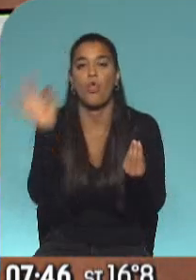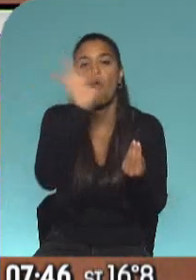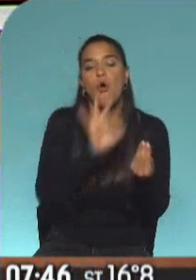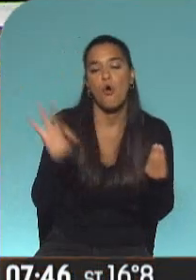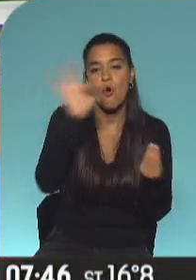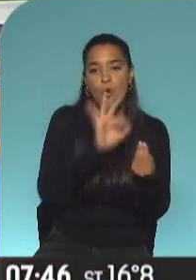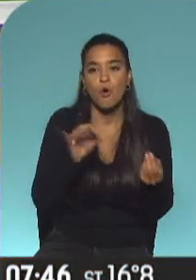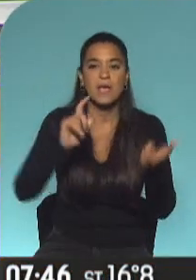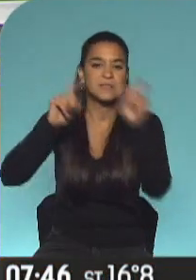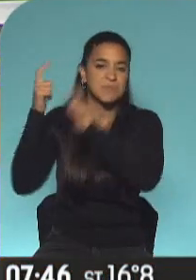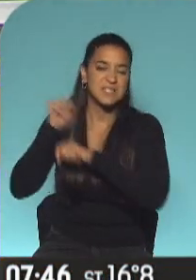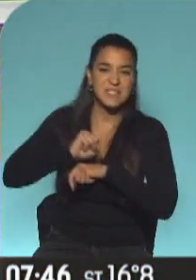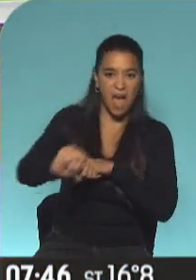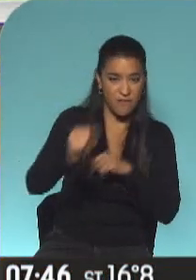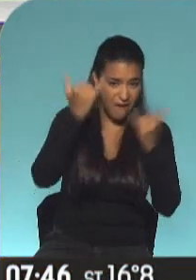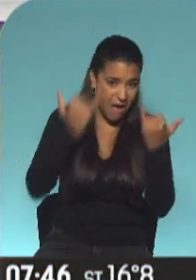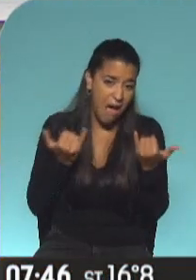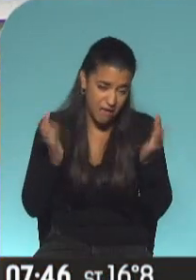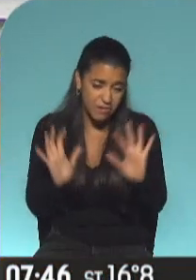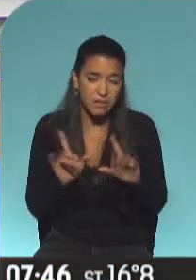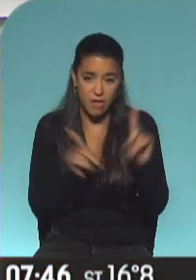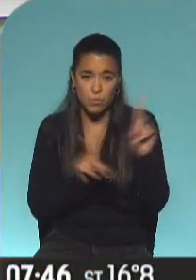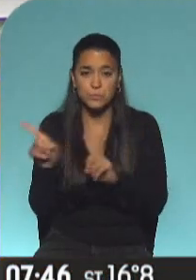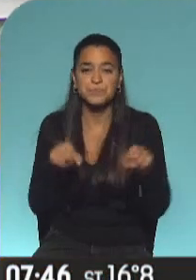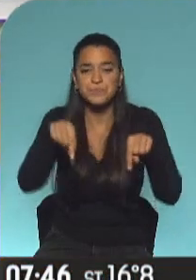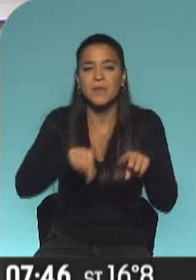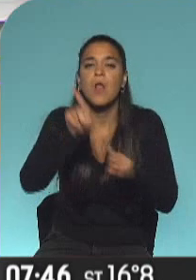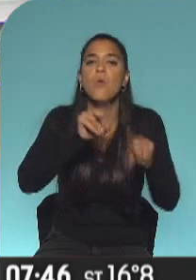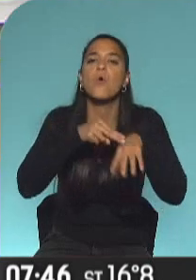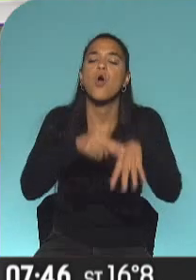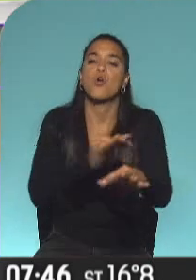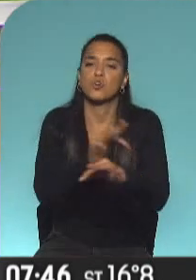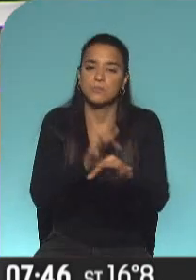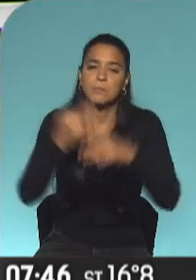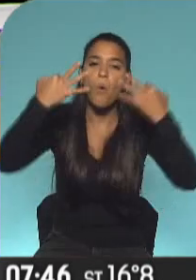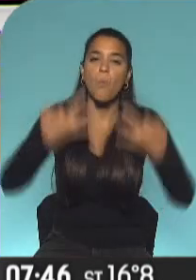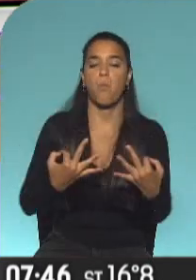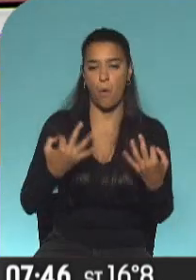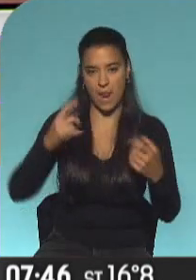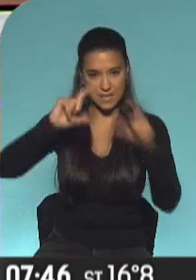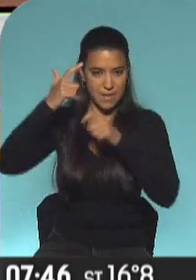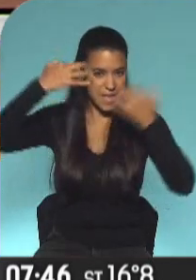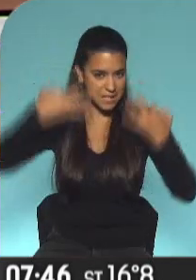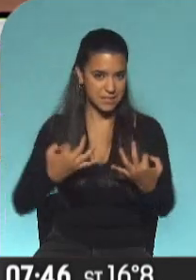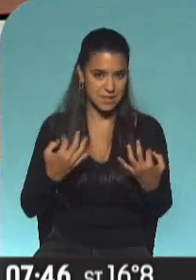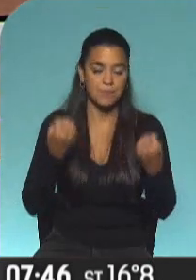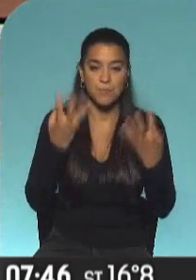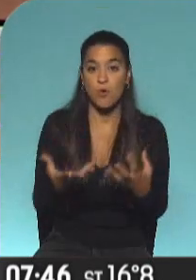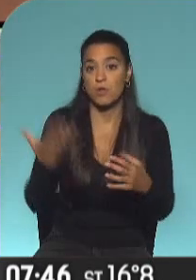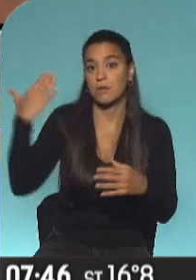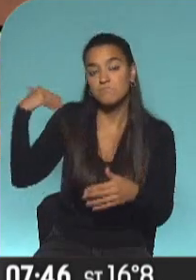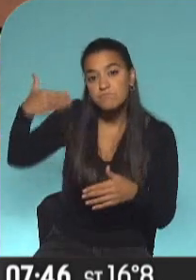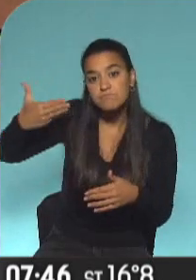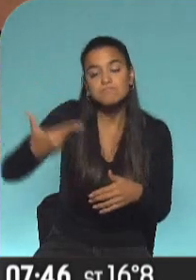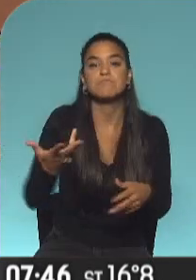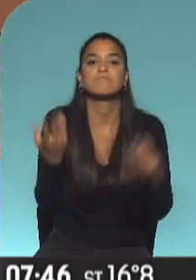hay experiencias de estafas también. Así que vamos con algunos consejos para que sea una buena experiencia, ¿no? Porque viene siempre